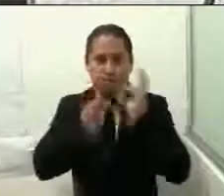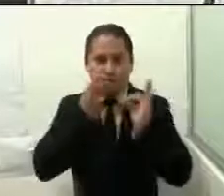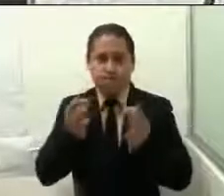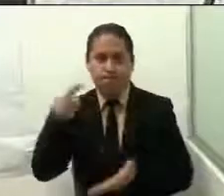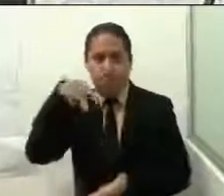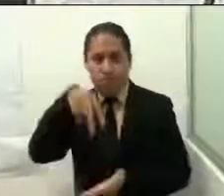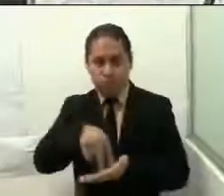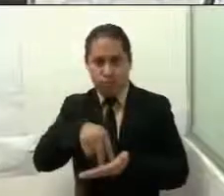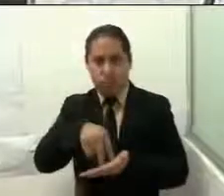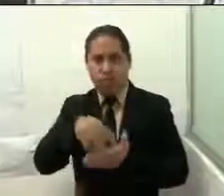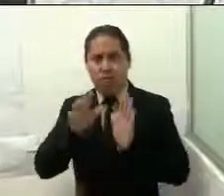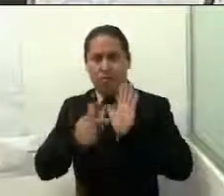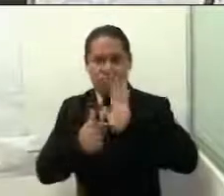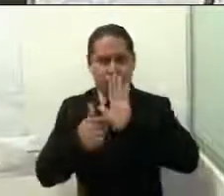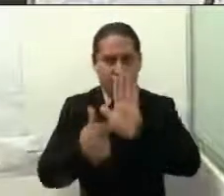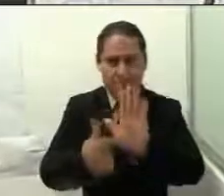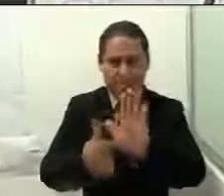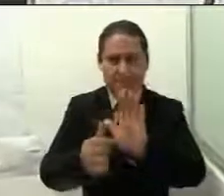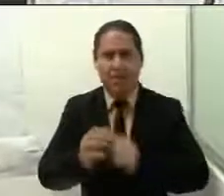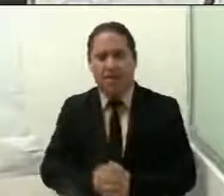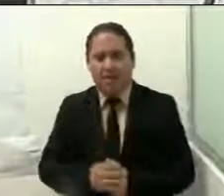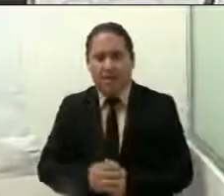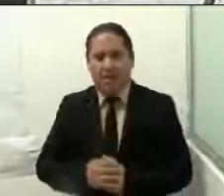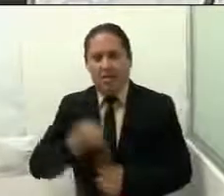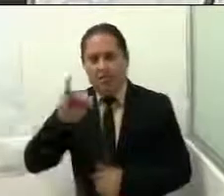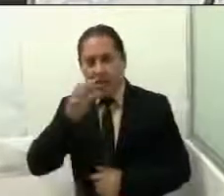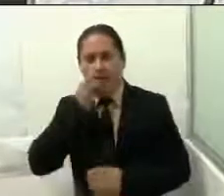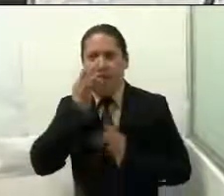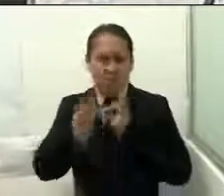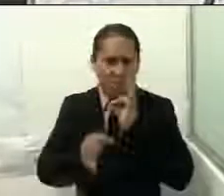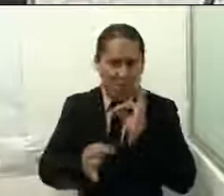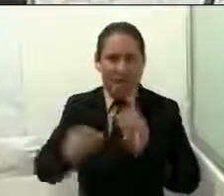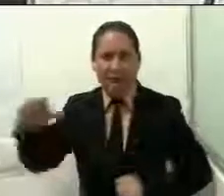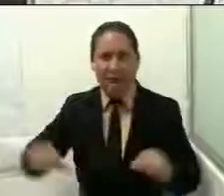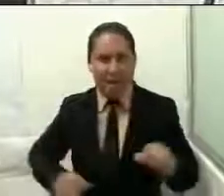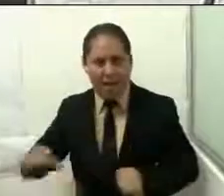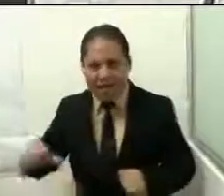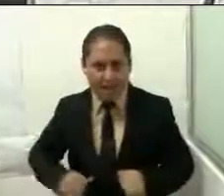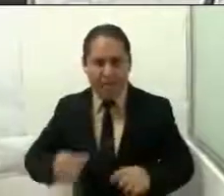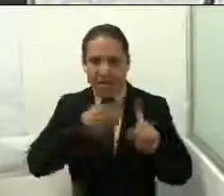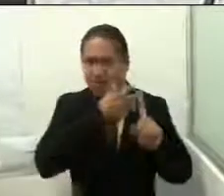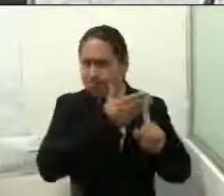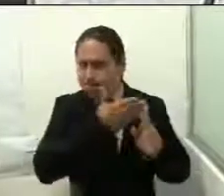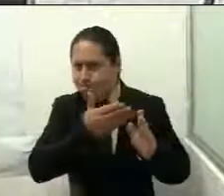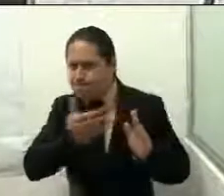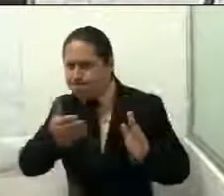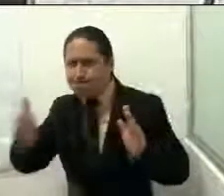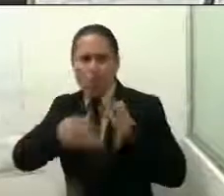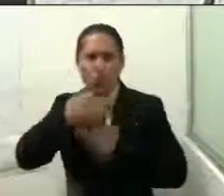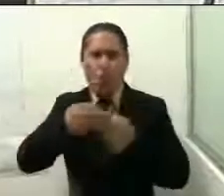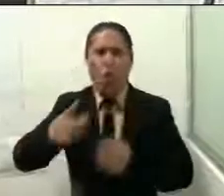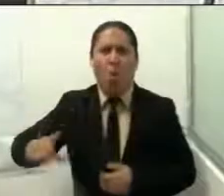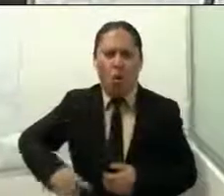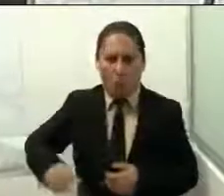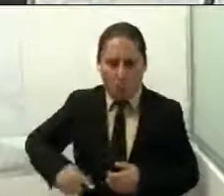legislatura para ratificar e informar las acciones que este gobierno ha realizado en el